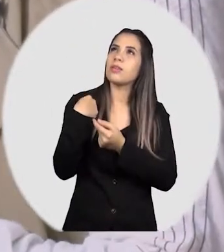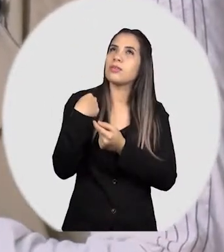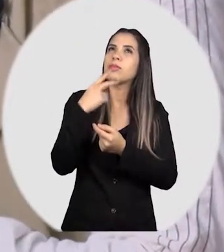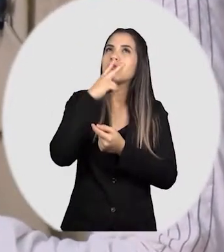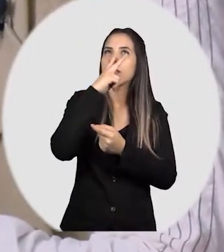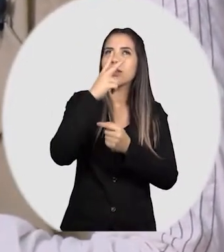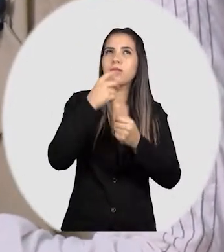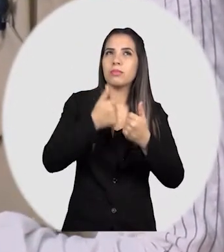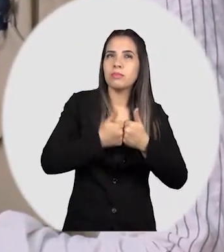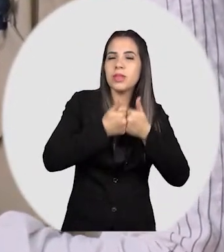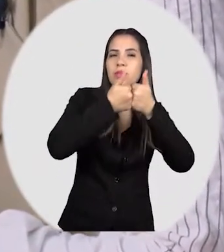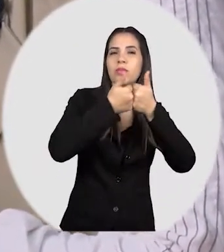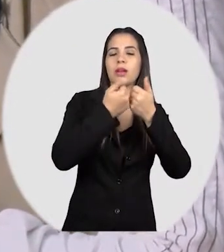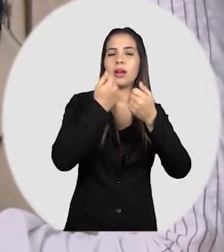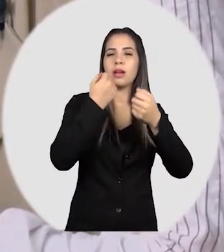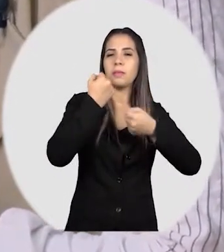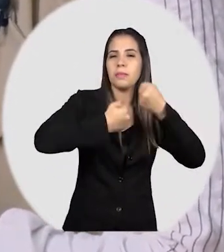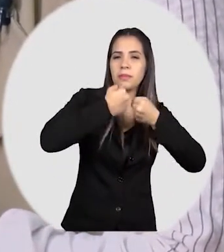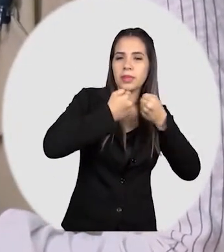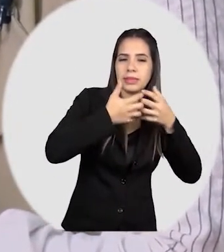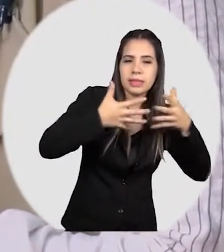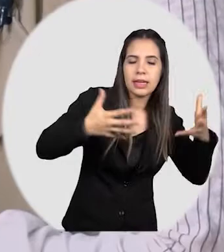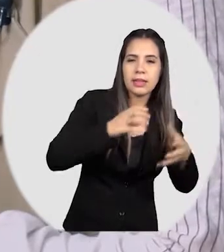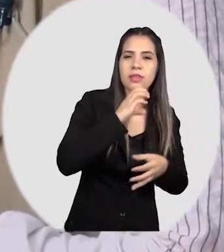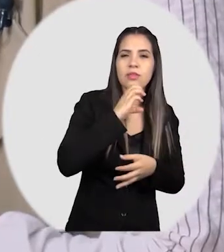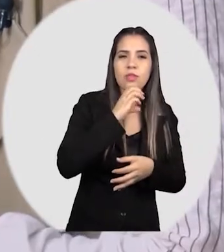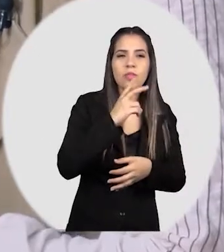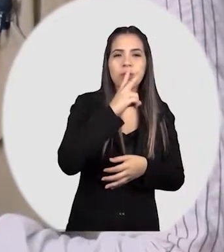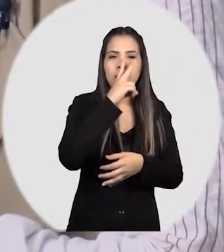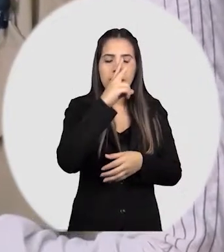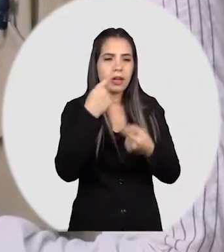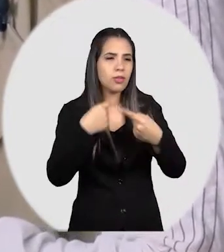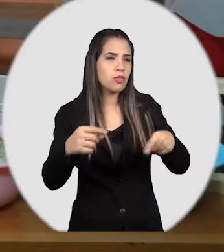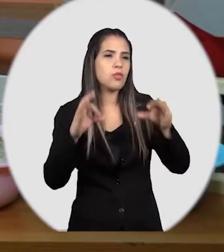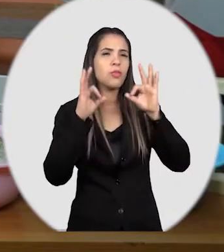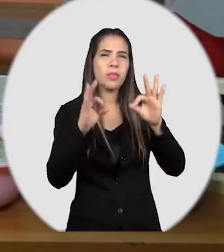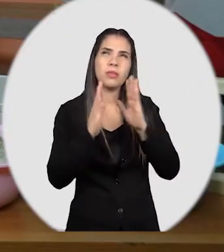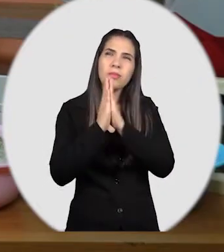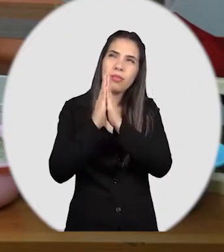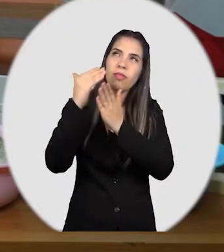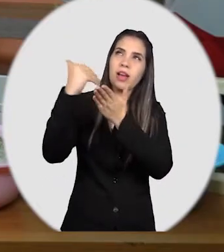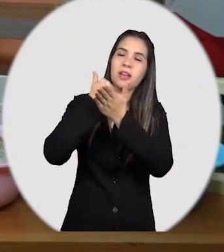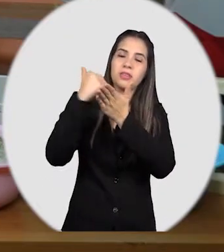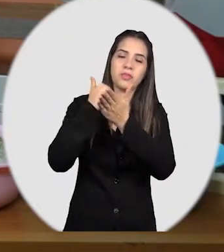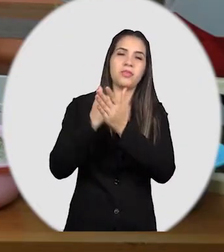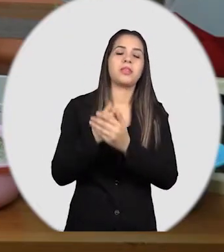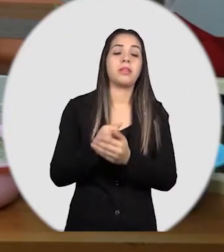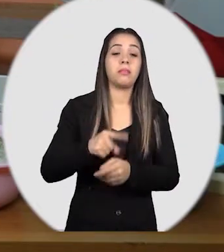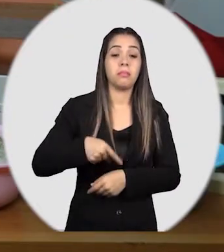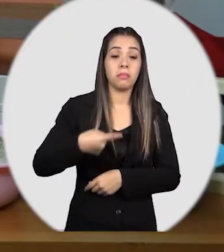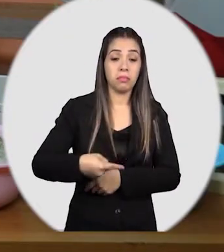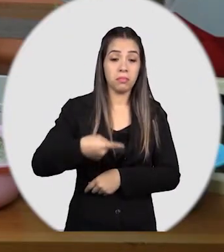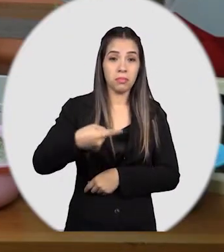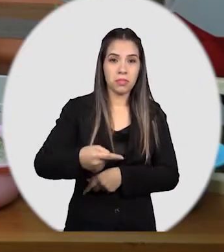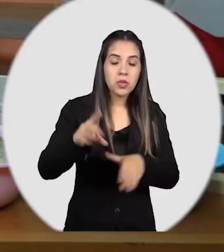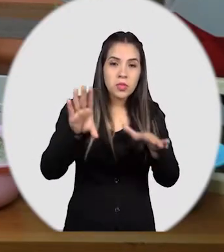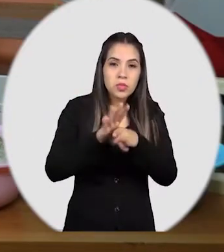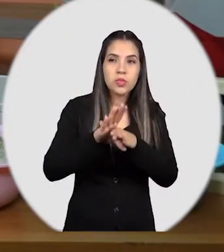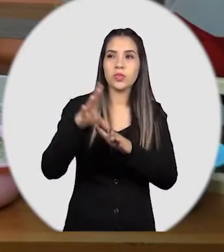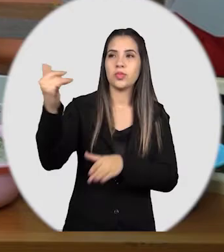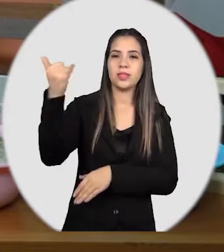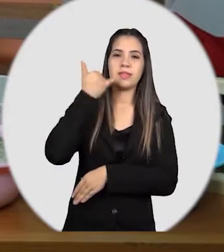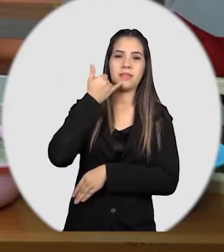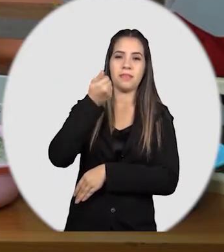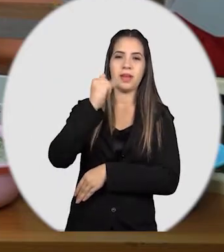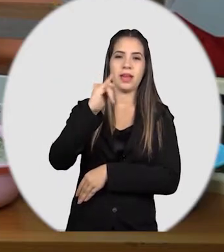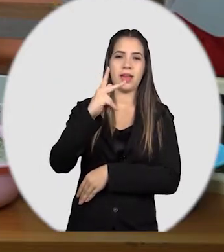unos días yo ya recibí la llamada y ¡cuah! Así que estoy muy agradecida y quiero mencionar eso, quiero mencionar y